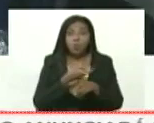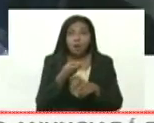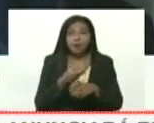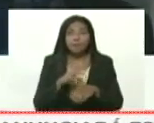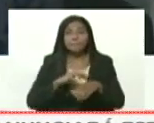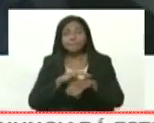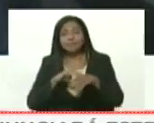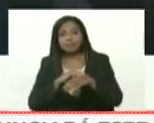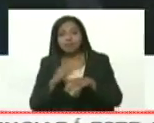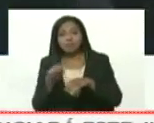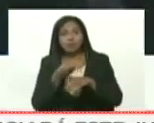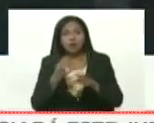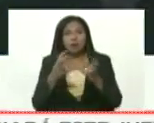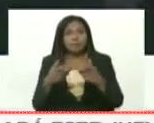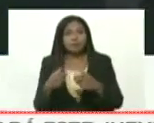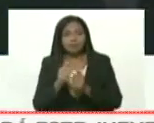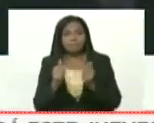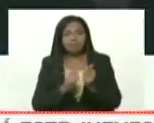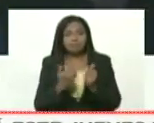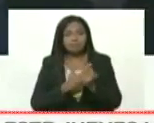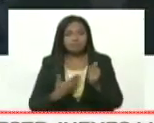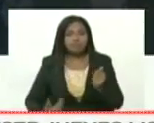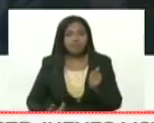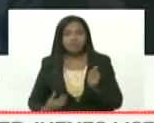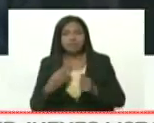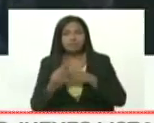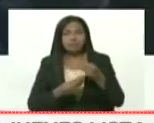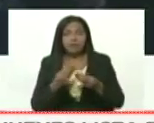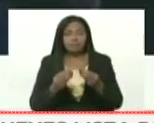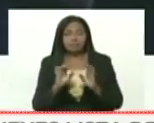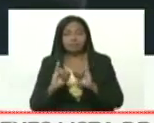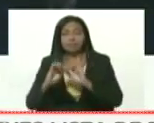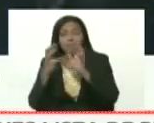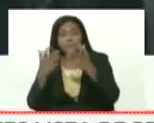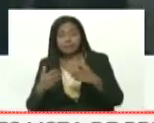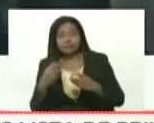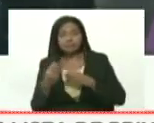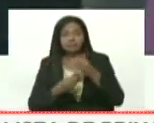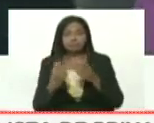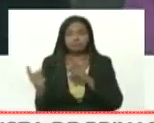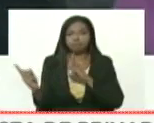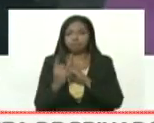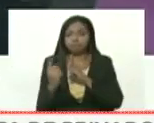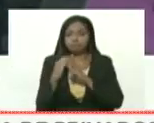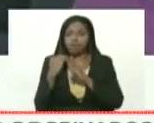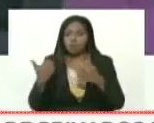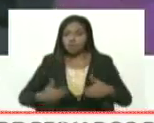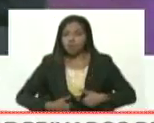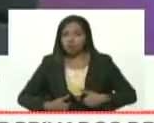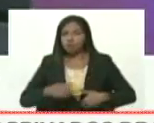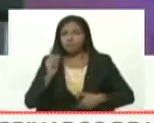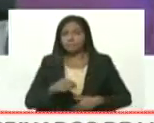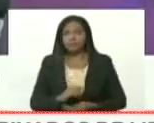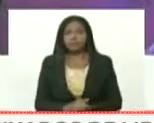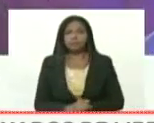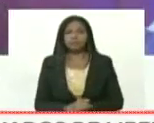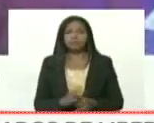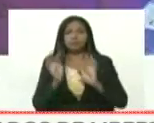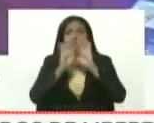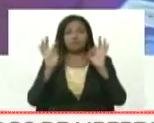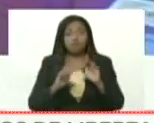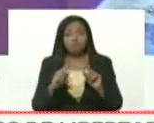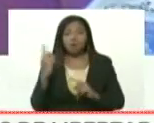ministra, vicepresidenta ejecutiva, para que esa empresa esté al lado de este esfuerzo de manera